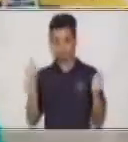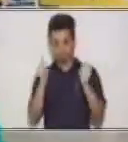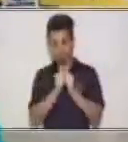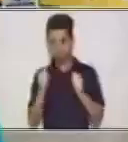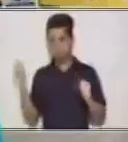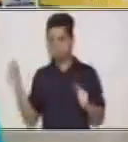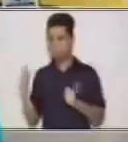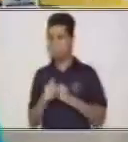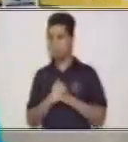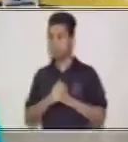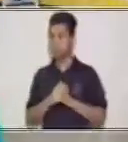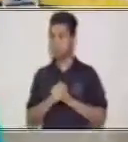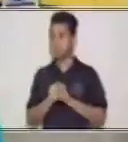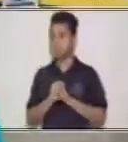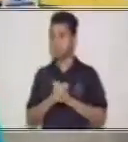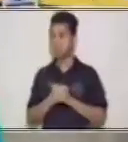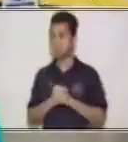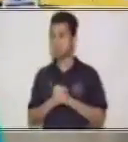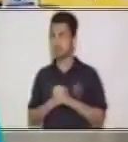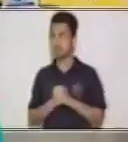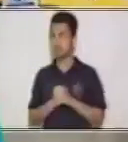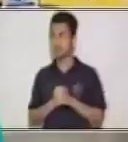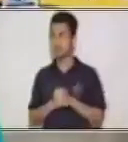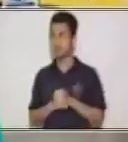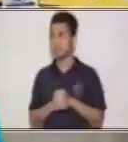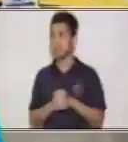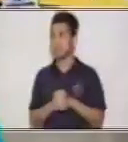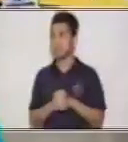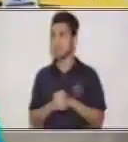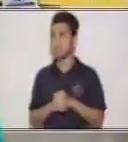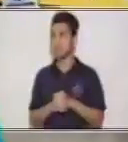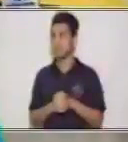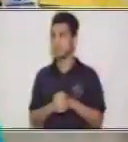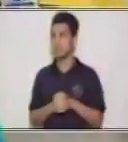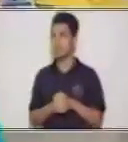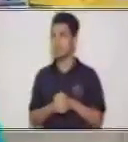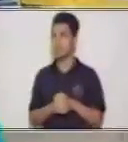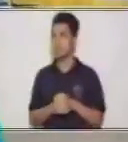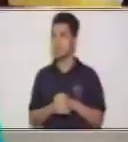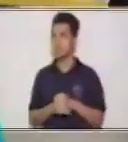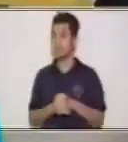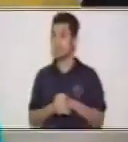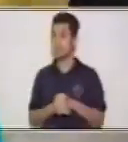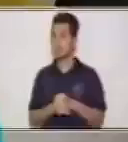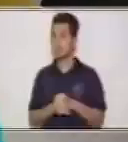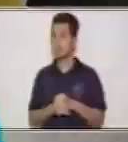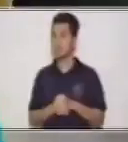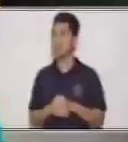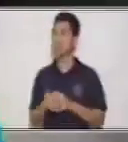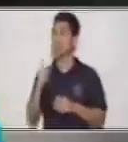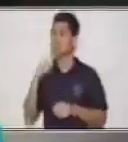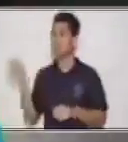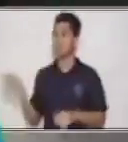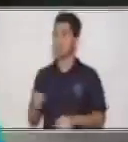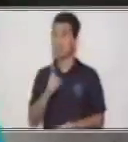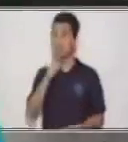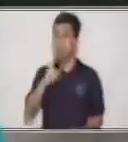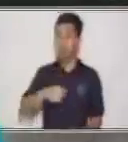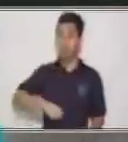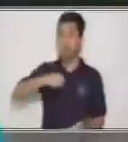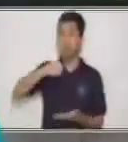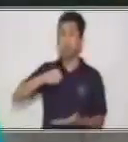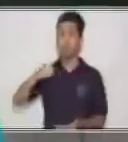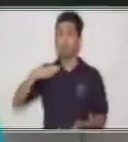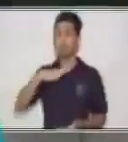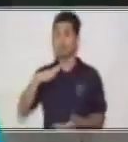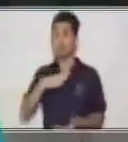con algunos problemas? Vamos a leer el primer problema. Dice, una cubeta tiene 5